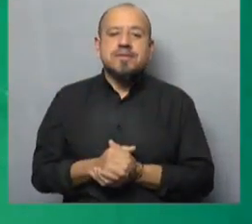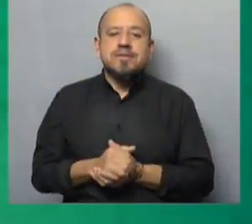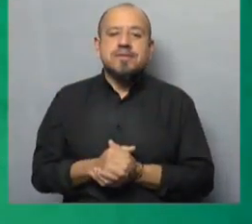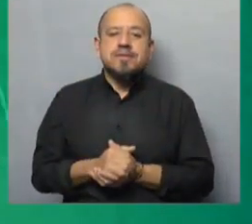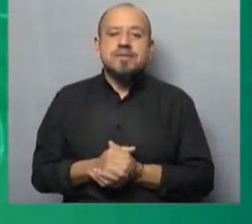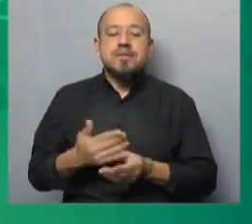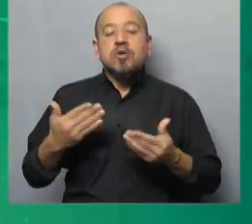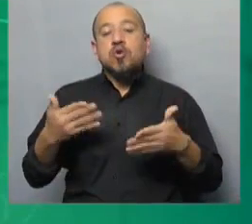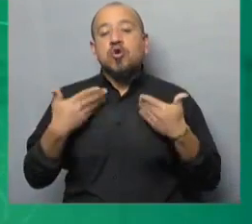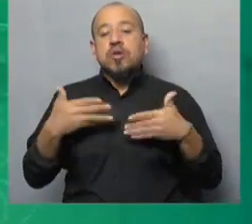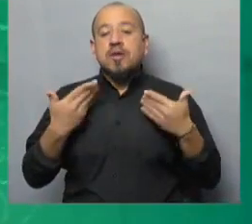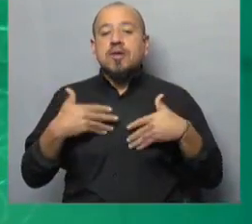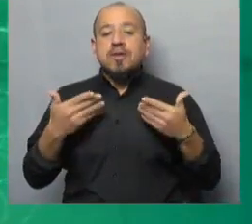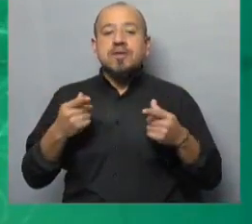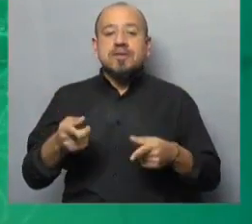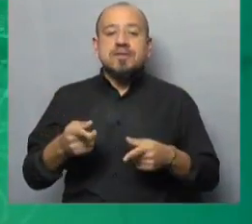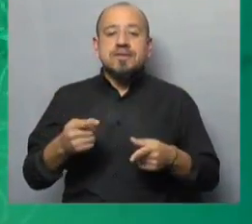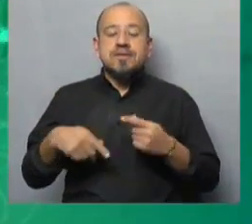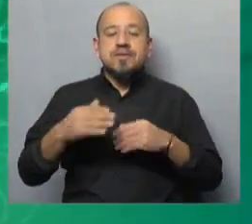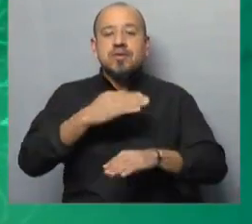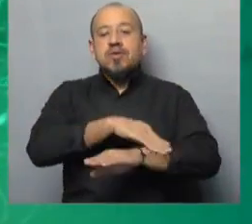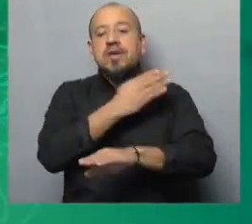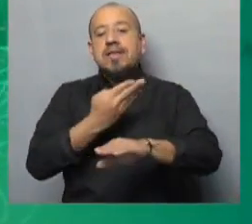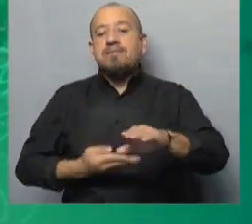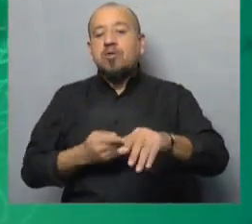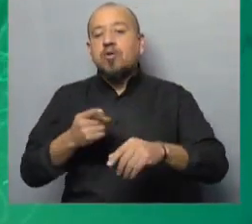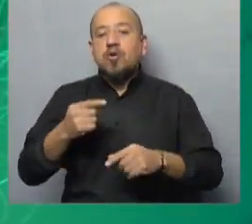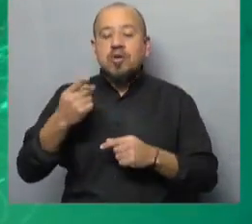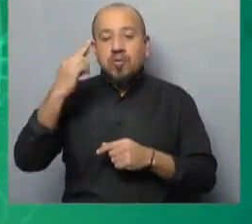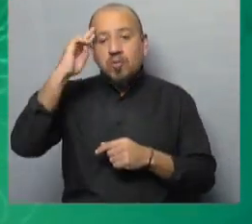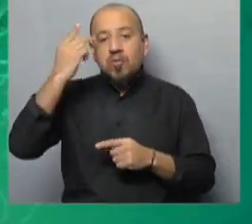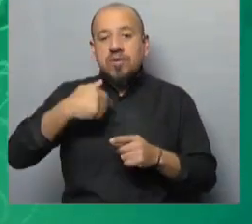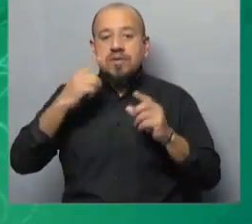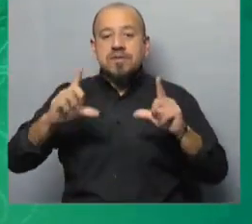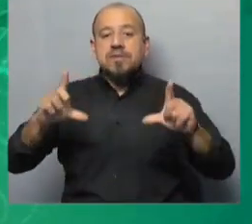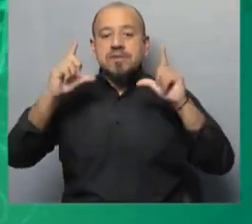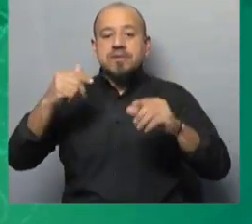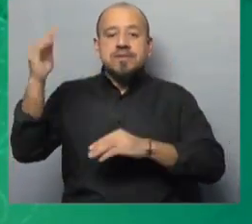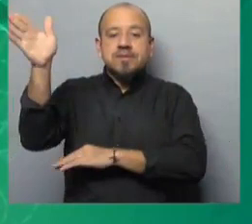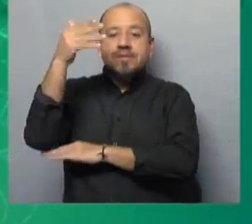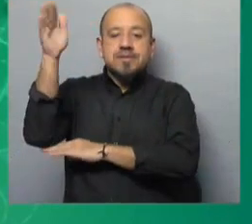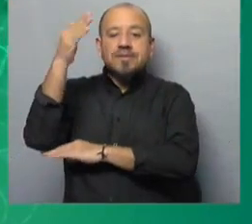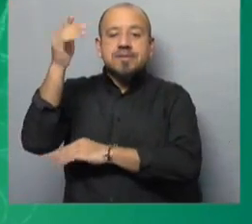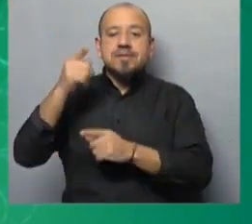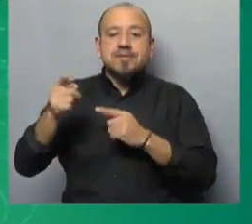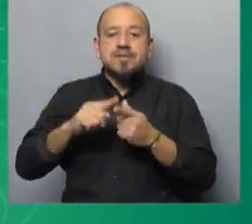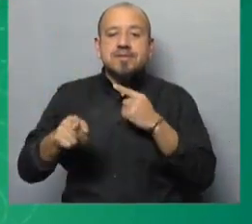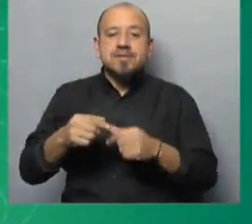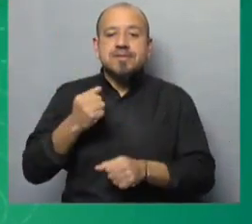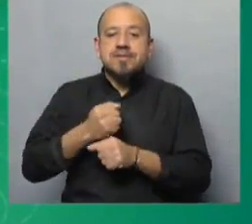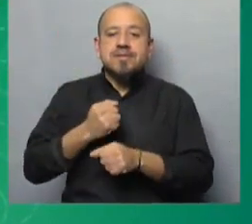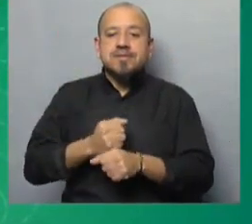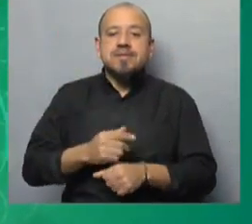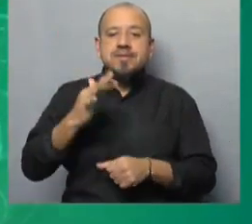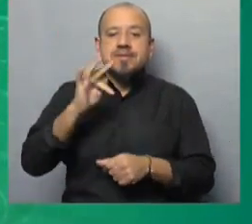todavía con con el sonido del himno del himno de uruguay de la imagen de la bandera al tope gracias al trabajo de felipe